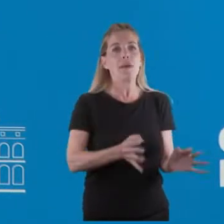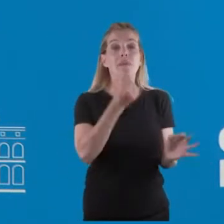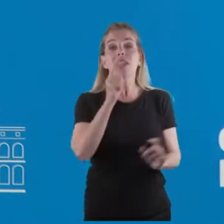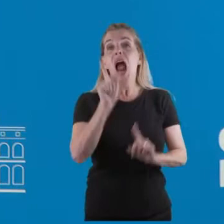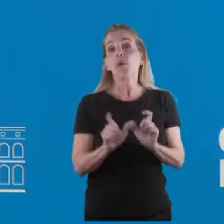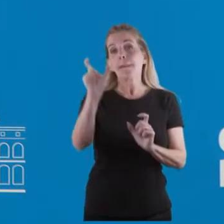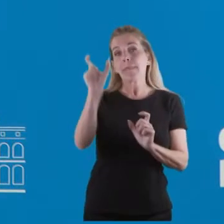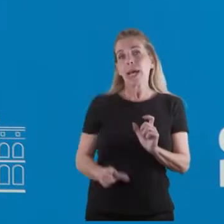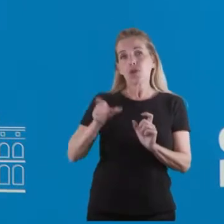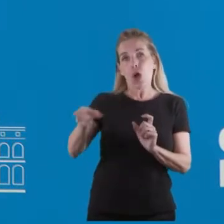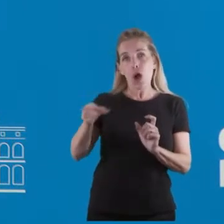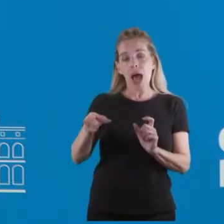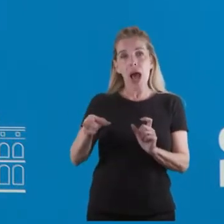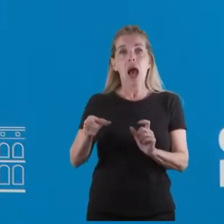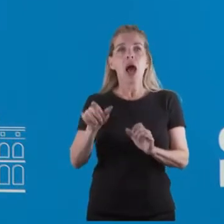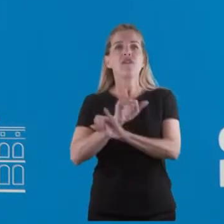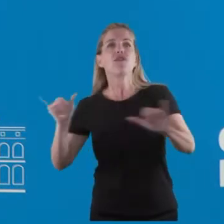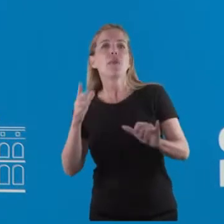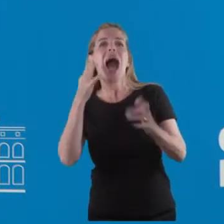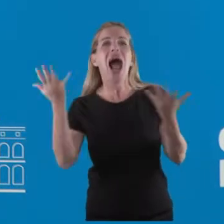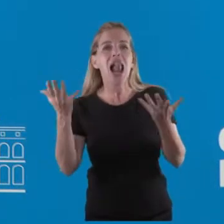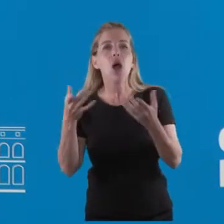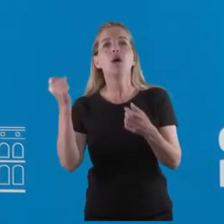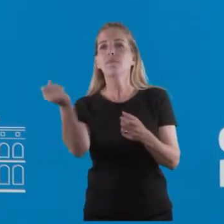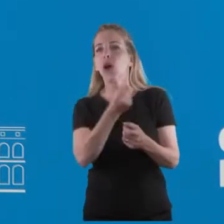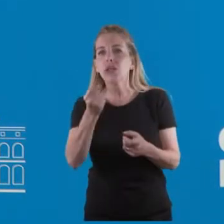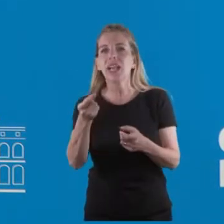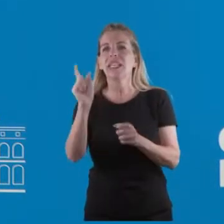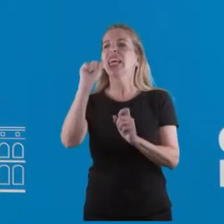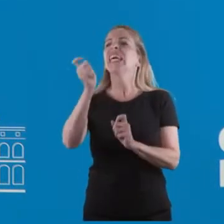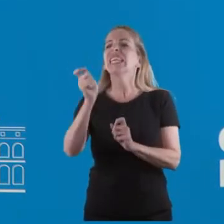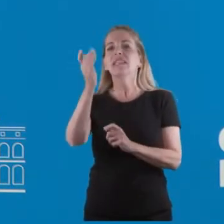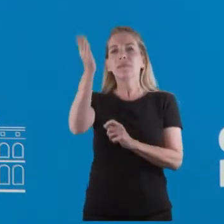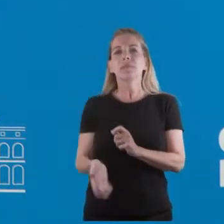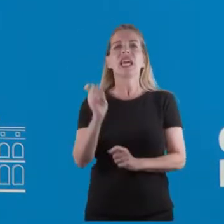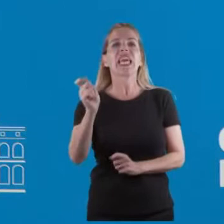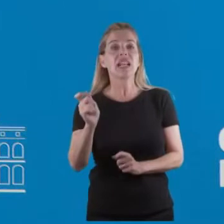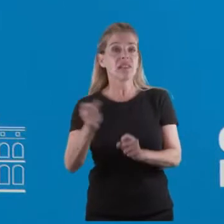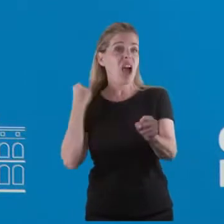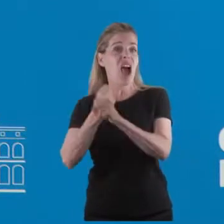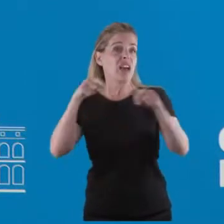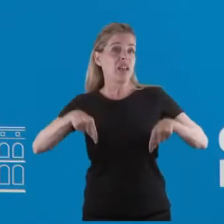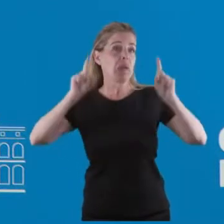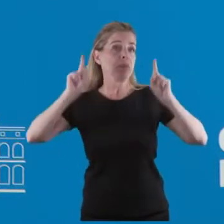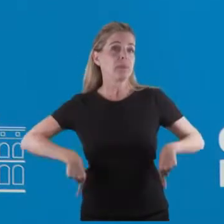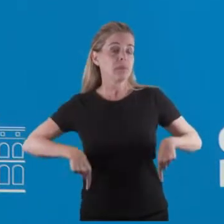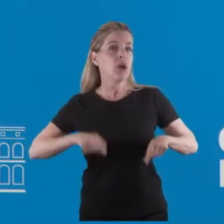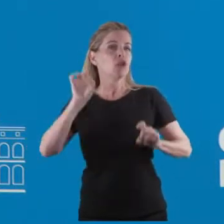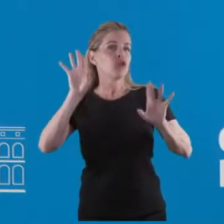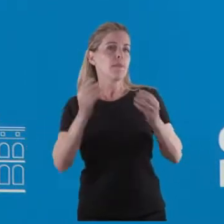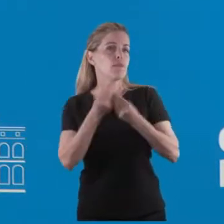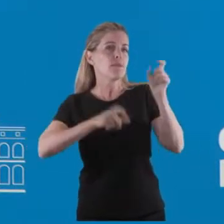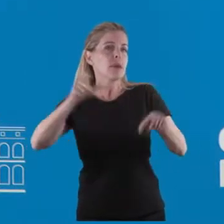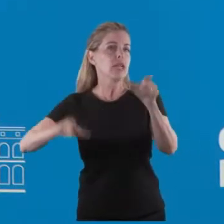de estado que con nombre y apellido hace conocer su opinión hasta el momento la verdad es que lo que estamos viendo es una cantidad de gente que escribe